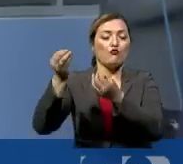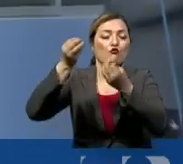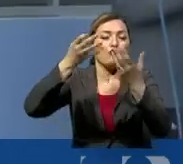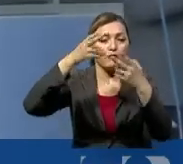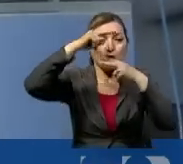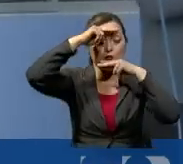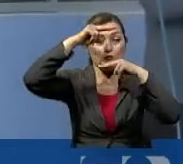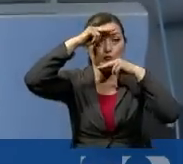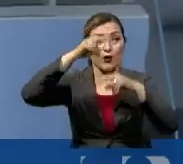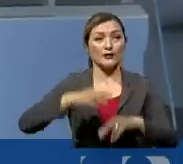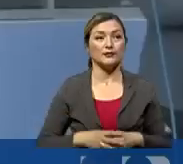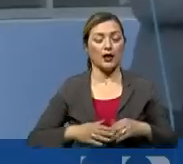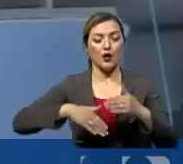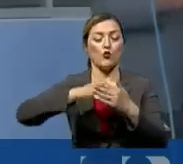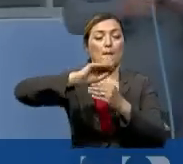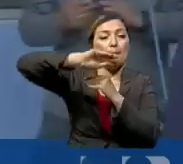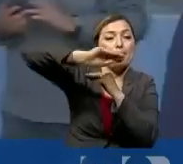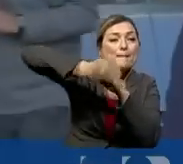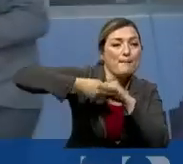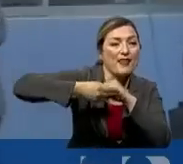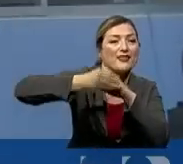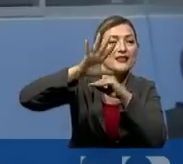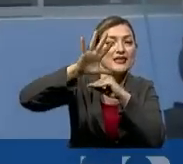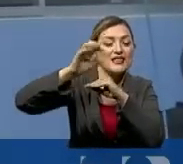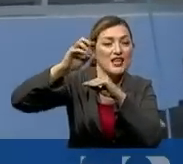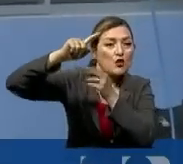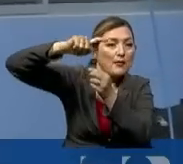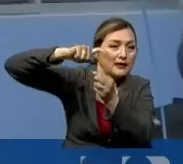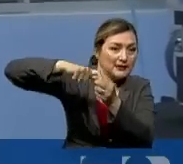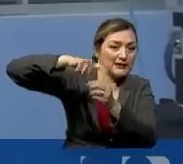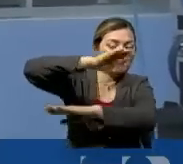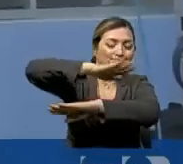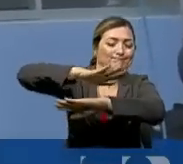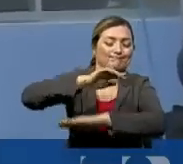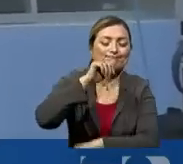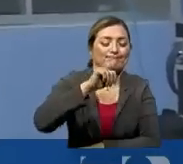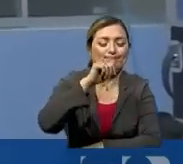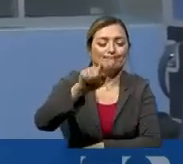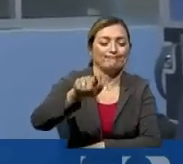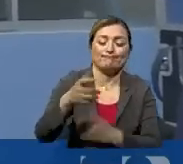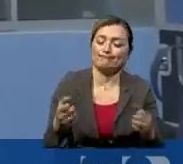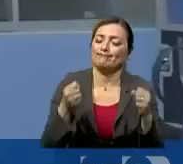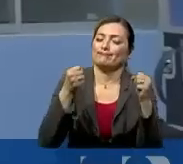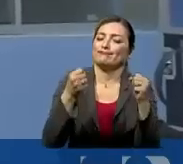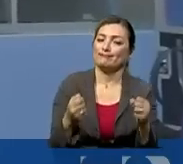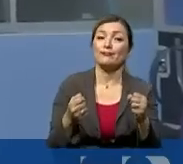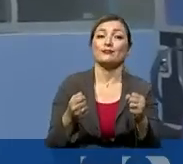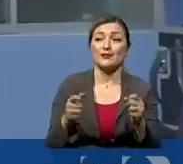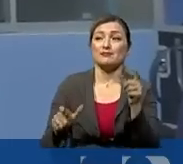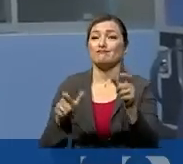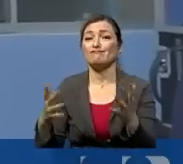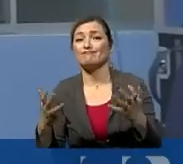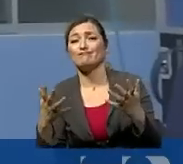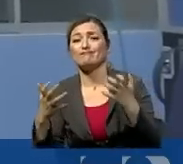incorporado 500 cupos más. Recordemos que había una necesidad, una demanda fuerte por parte de nuestra